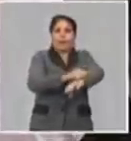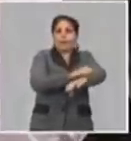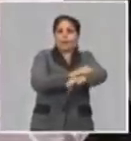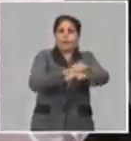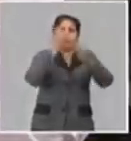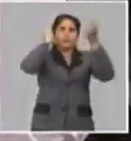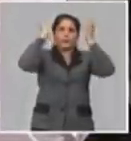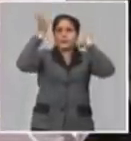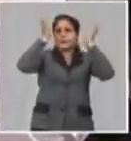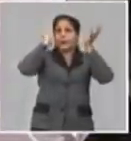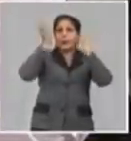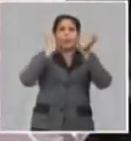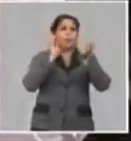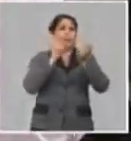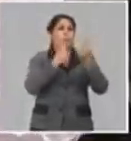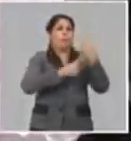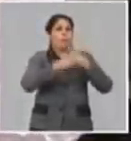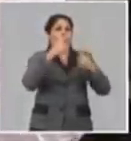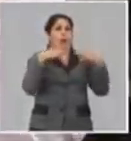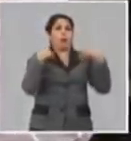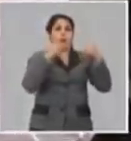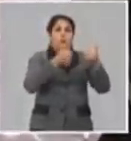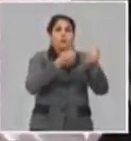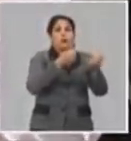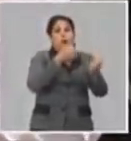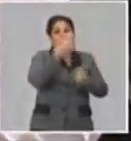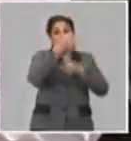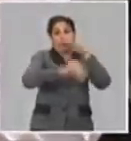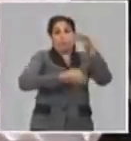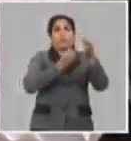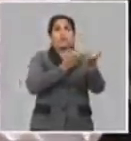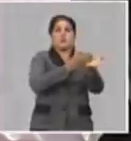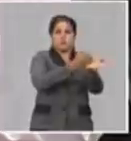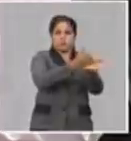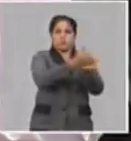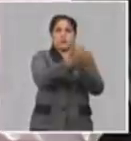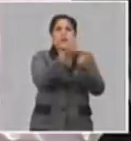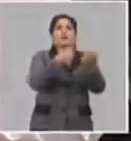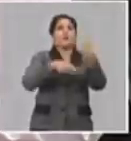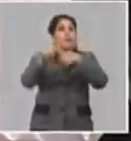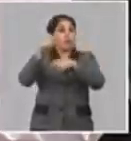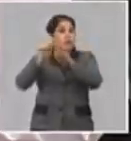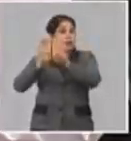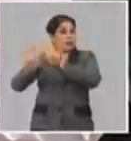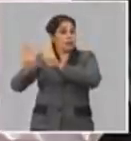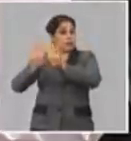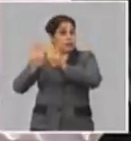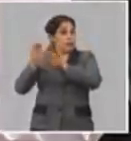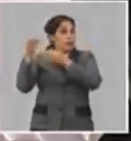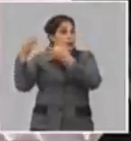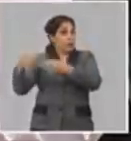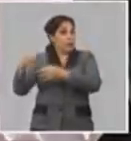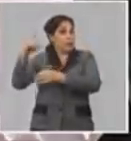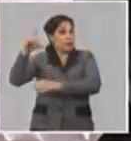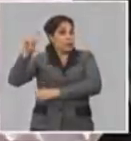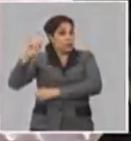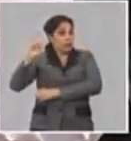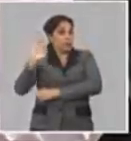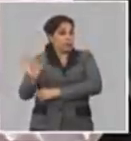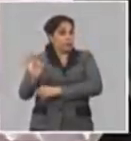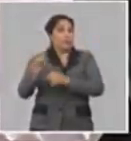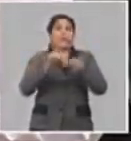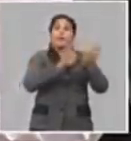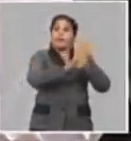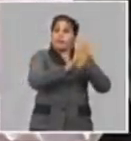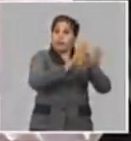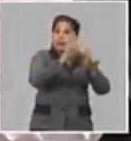como explicaba la directora, se mantienen, se continuarán vendiendo en la red en CUP y CUC. En